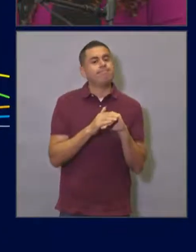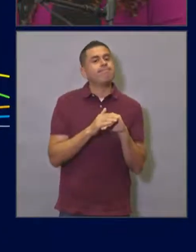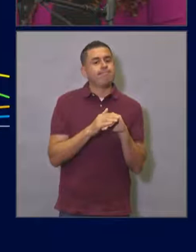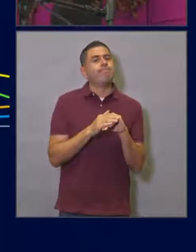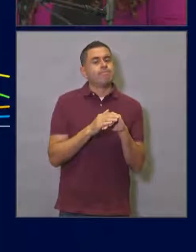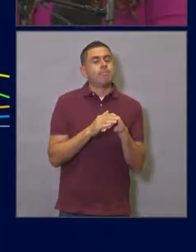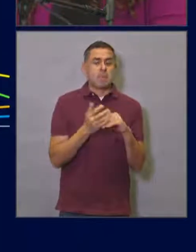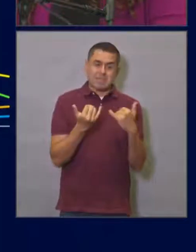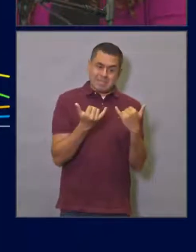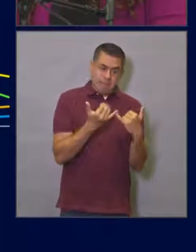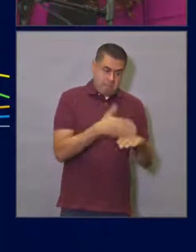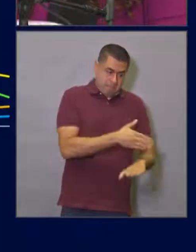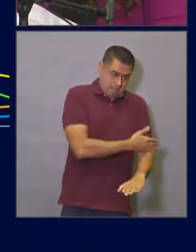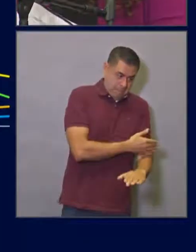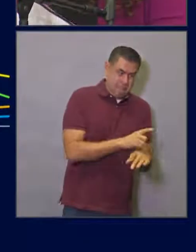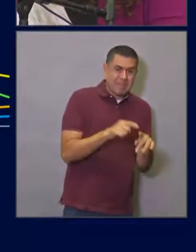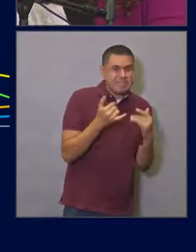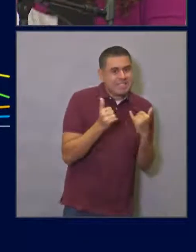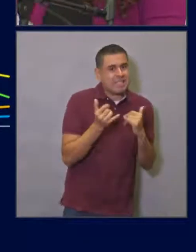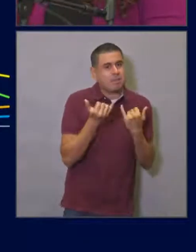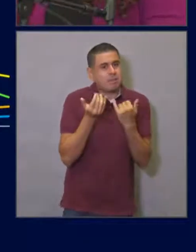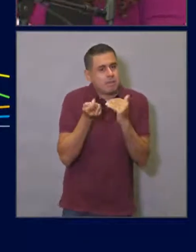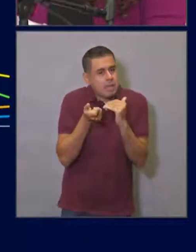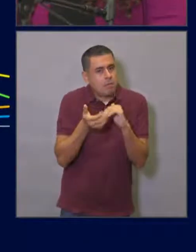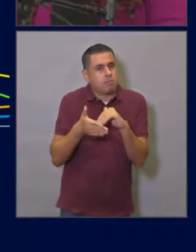bajas. Next slide, please.